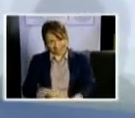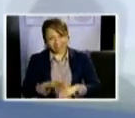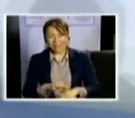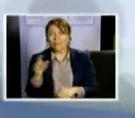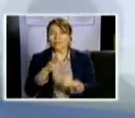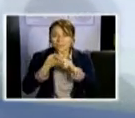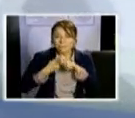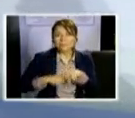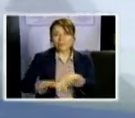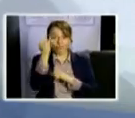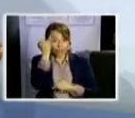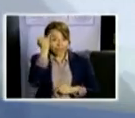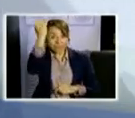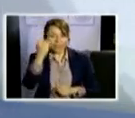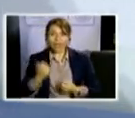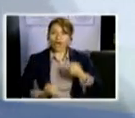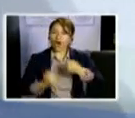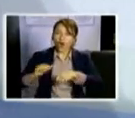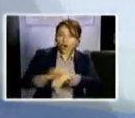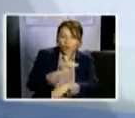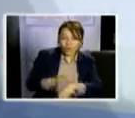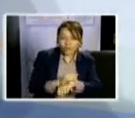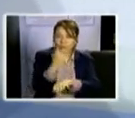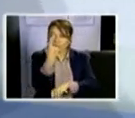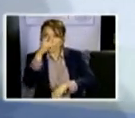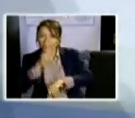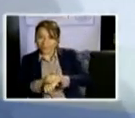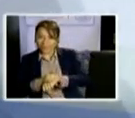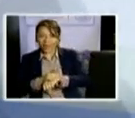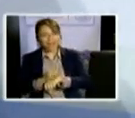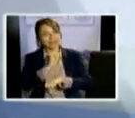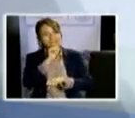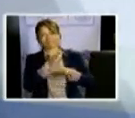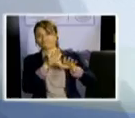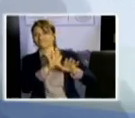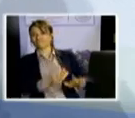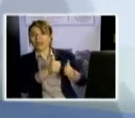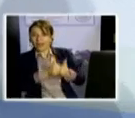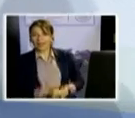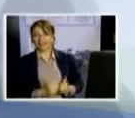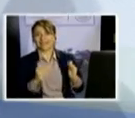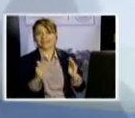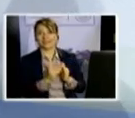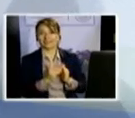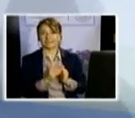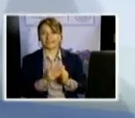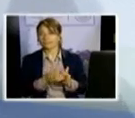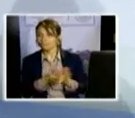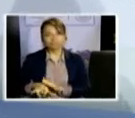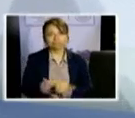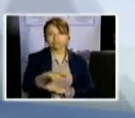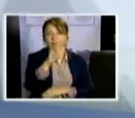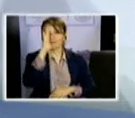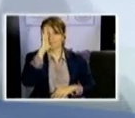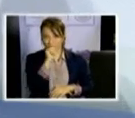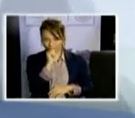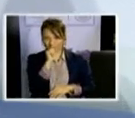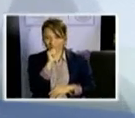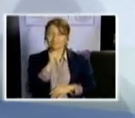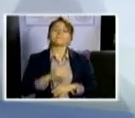Circula, pues como todo lo que se suscitó. Y creo que para salvarnos como